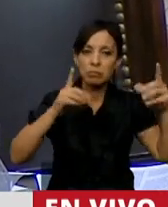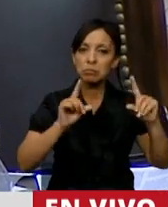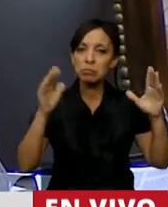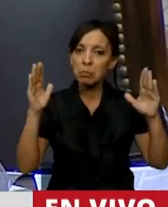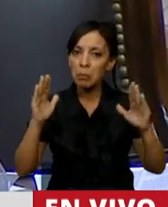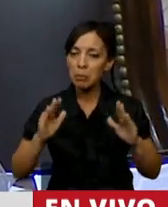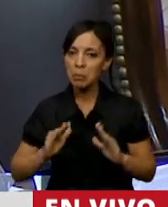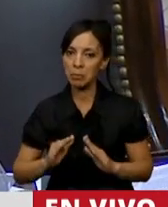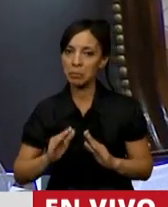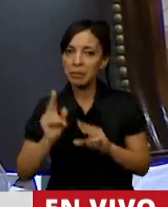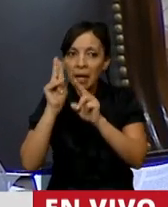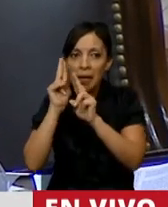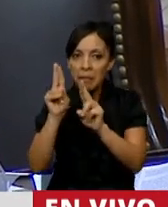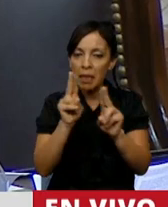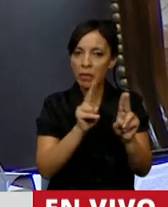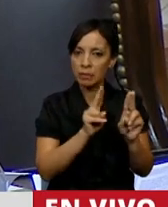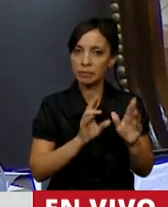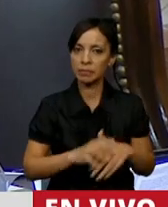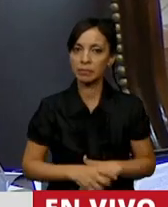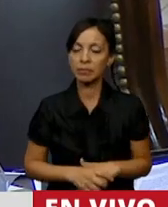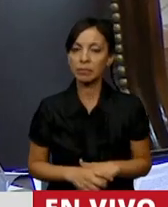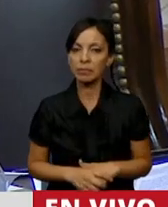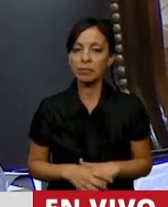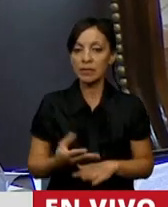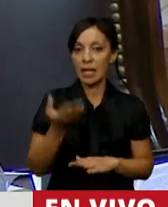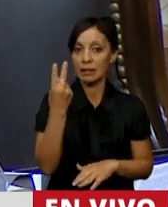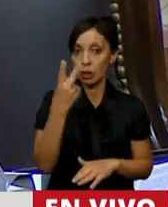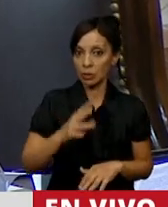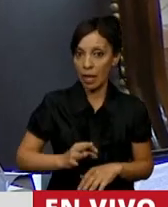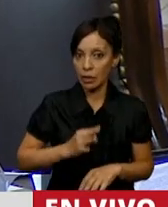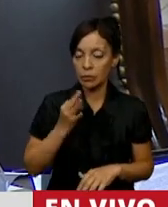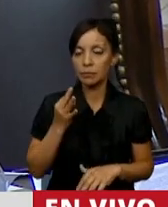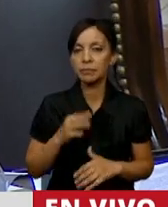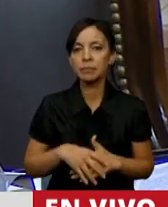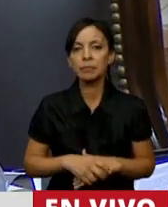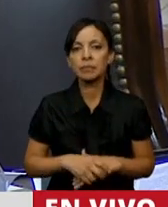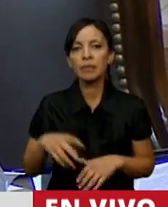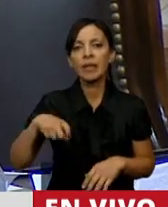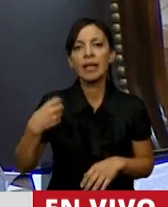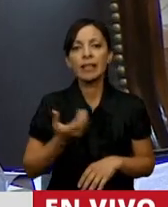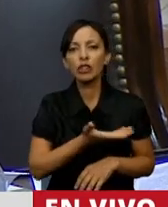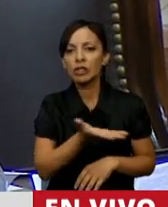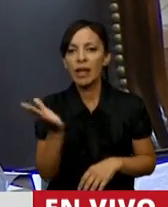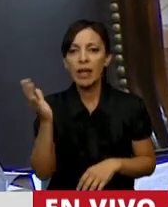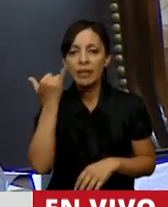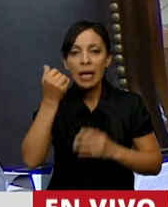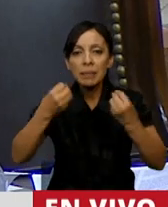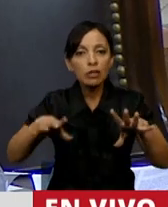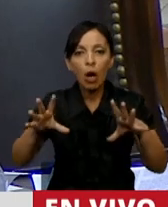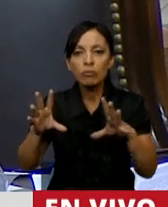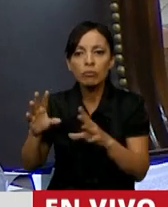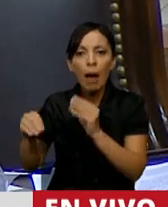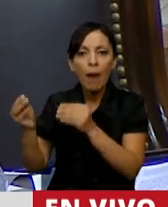porque en ese momento, ya hace 2 años, se instaló de lleno en la sociedad y no solo